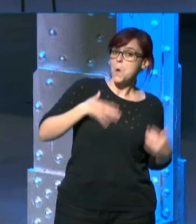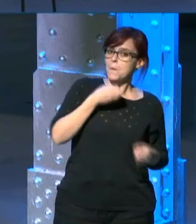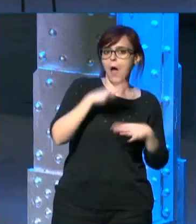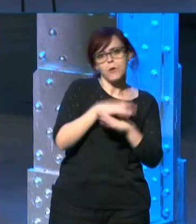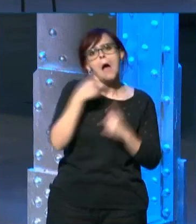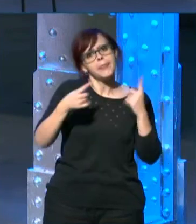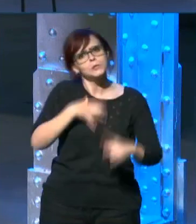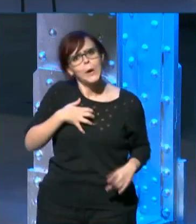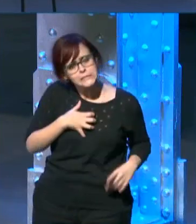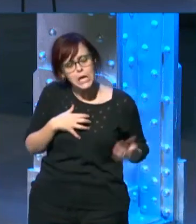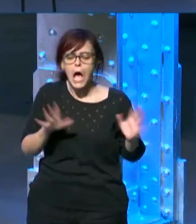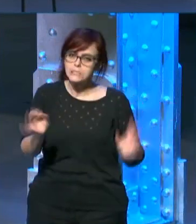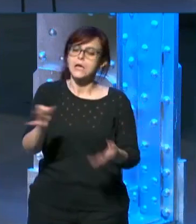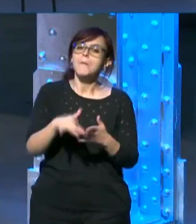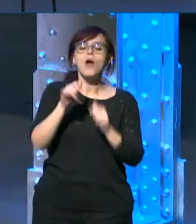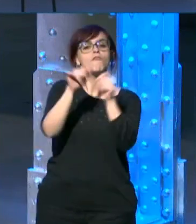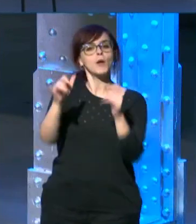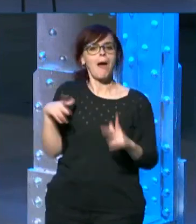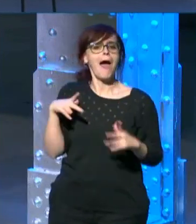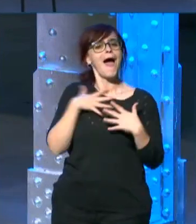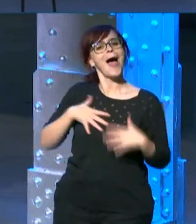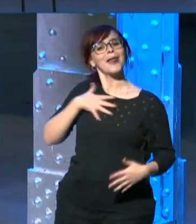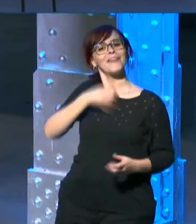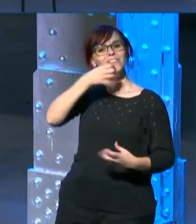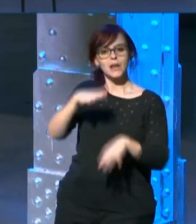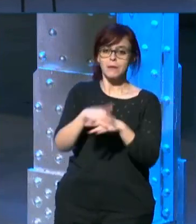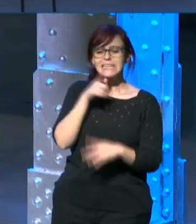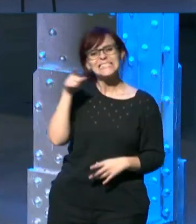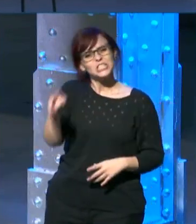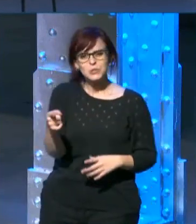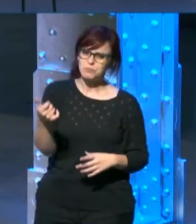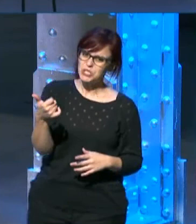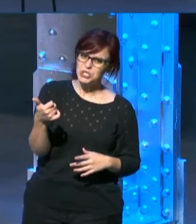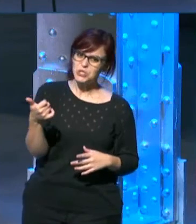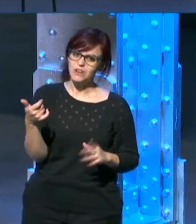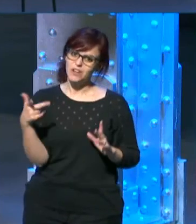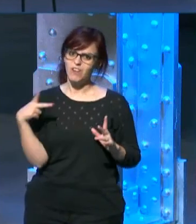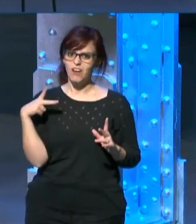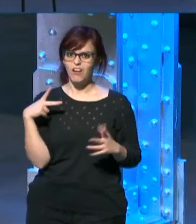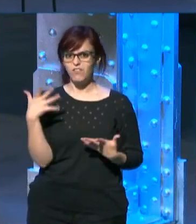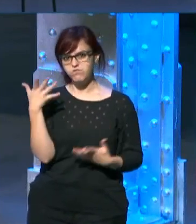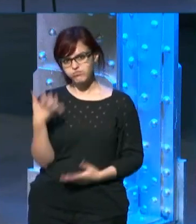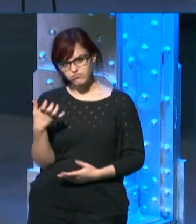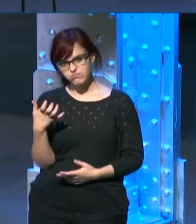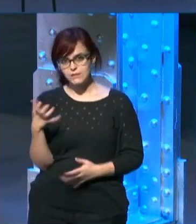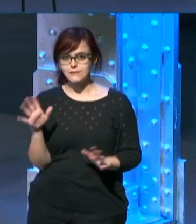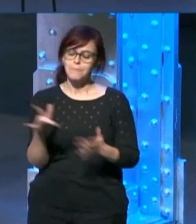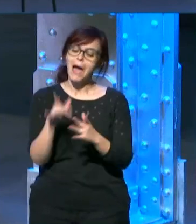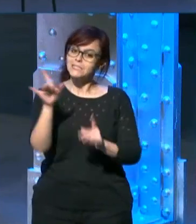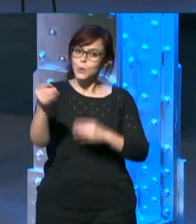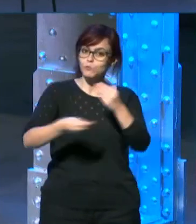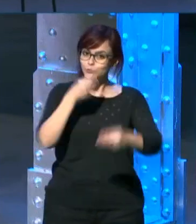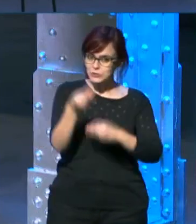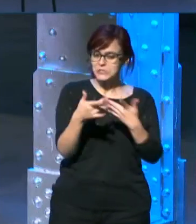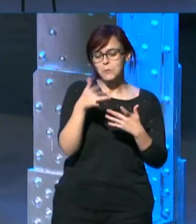acuerdo en algunas cosas. Sí, pero cordialmente. Por supuesto, eso siempre. Pero nos decíamos, te está quedando un poquito barroco, a lo mejor. Y pues, qué sutileza,